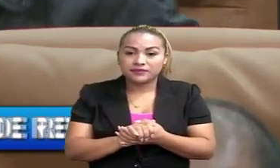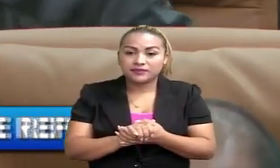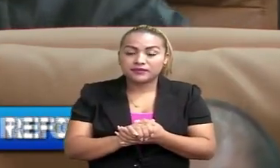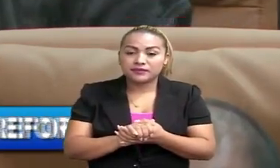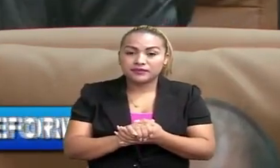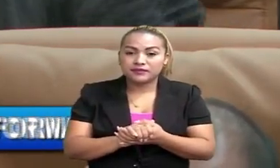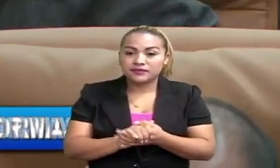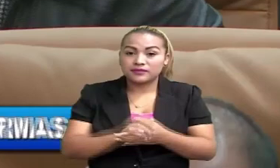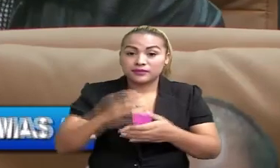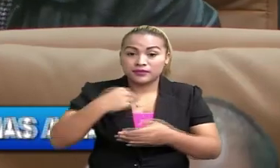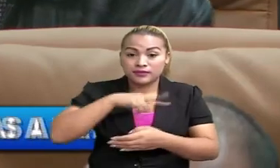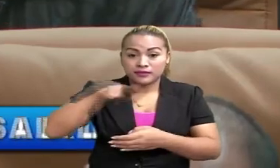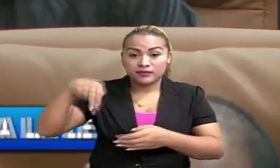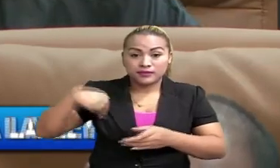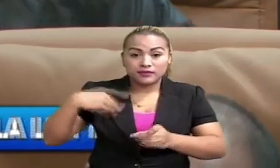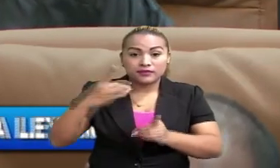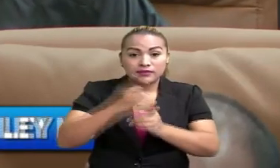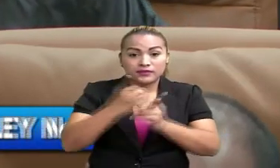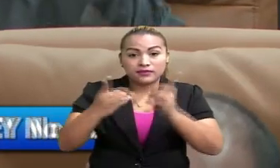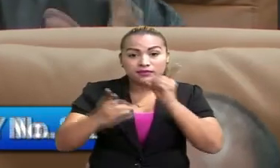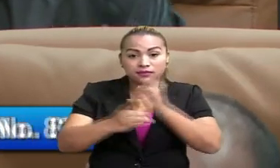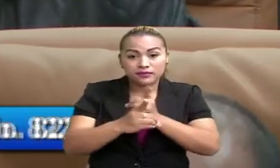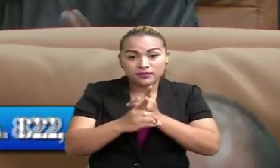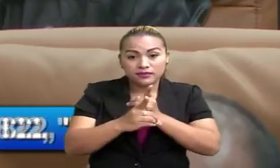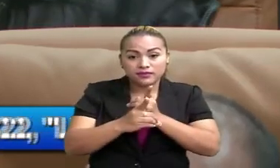que nosotros deberíamos de